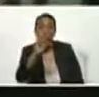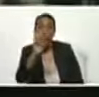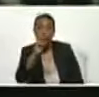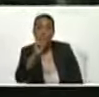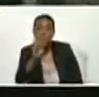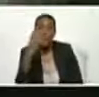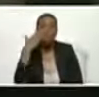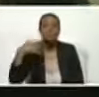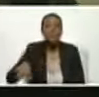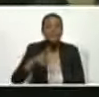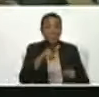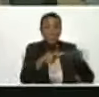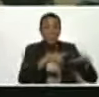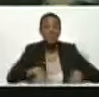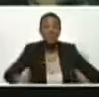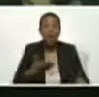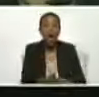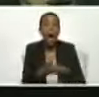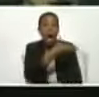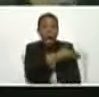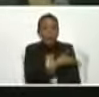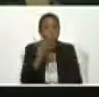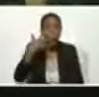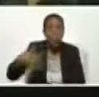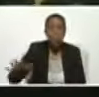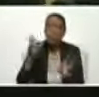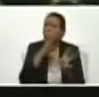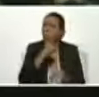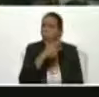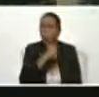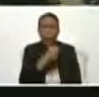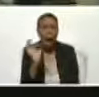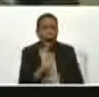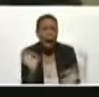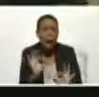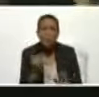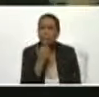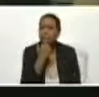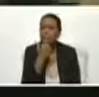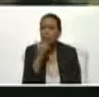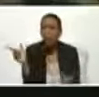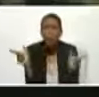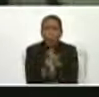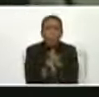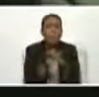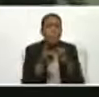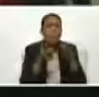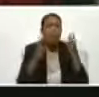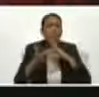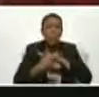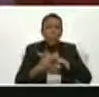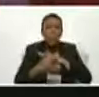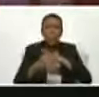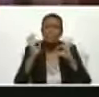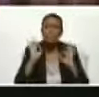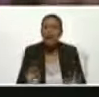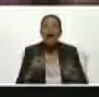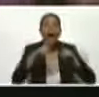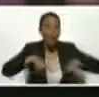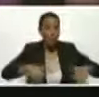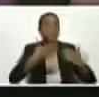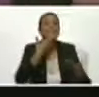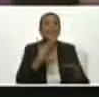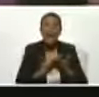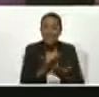ver anteriormente presidente como usted puede ver no teníamos casi equipamiento de computación ahora sí tenemos gracias a usted